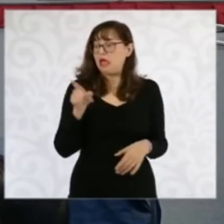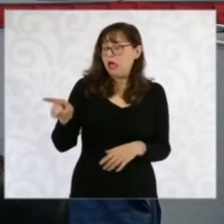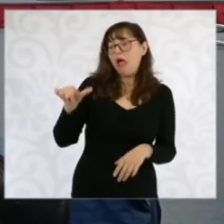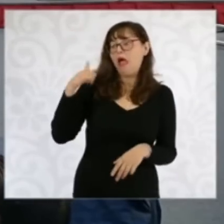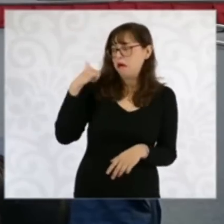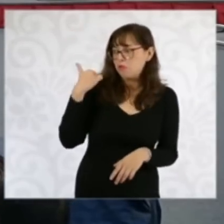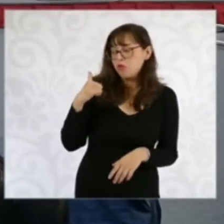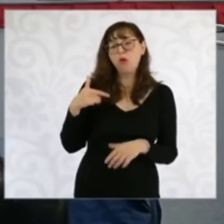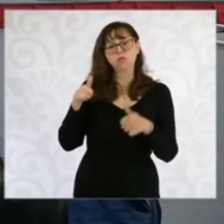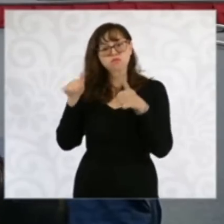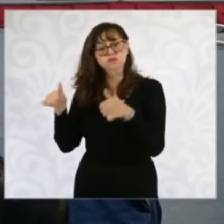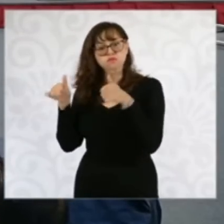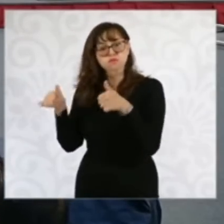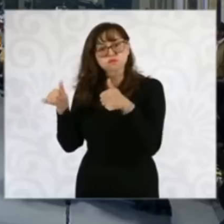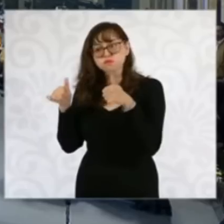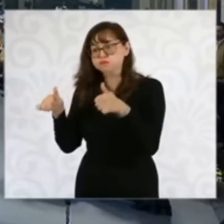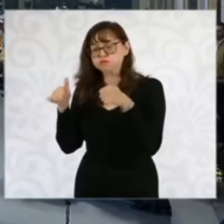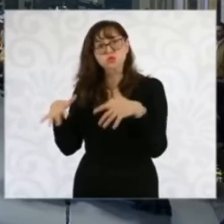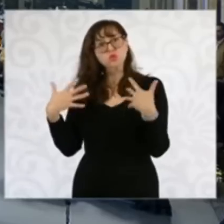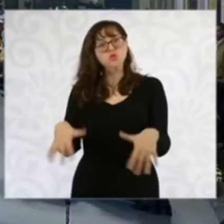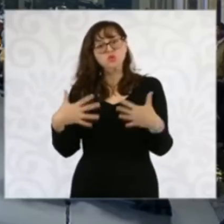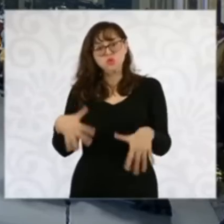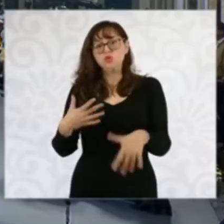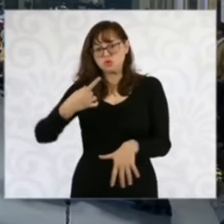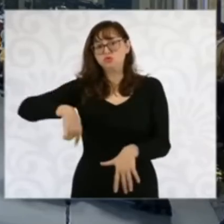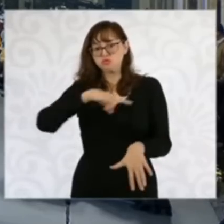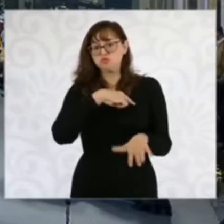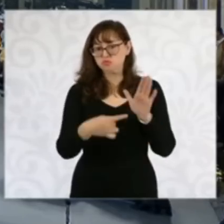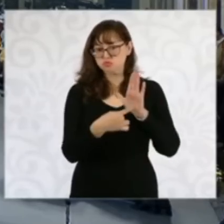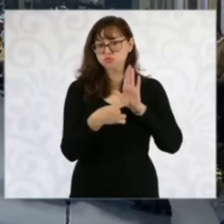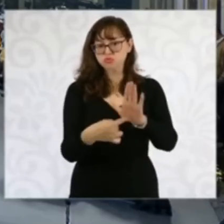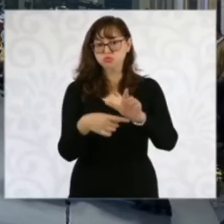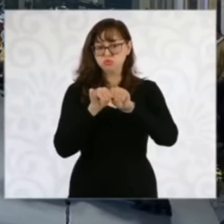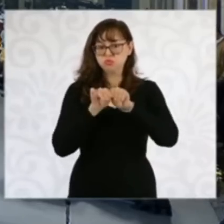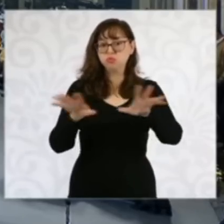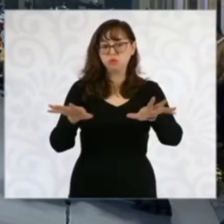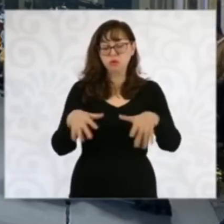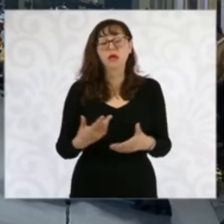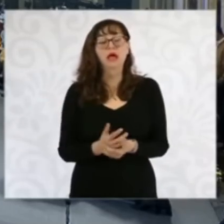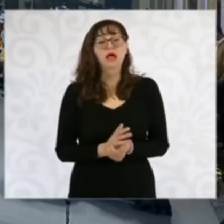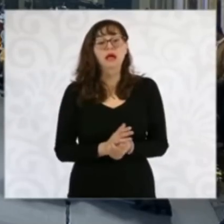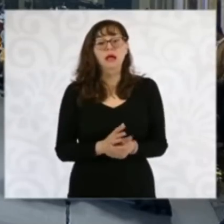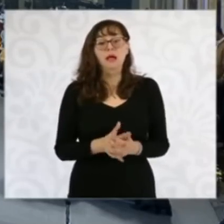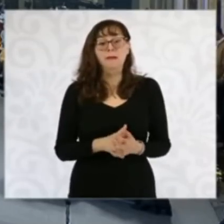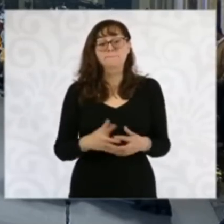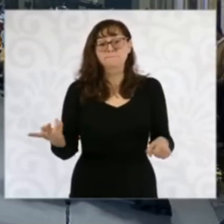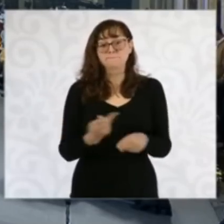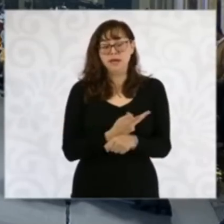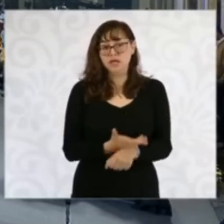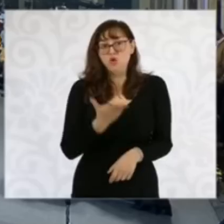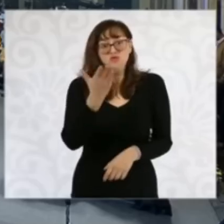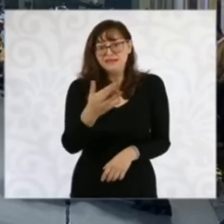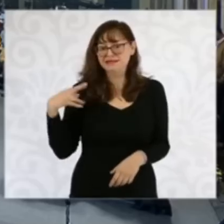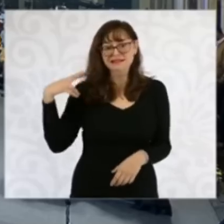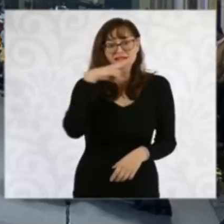Acapulco, porque lo traía después de la luna de miel, en la toma de protesta y la primer visita ya como jefa de